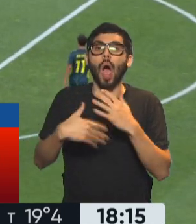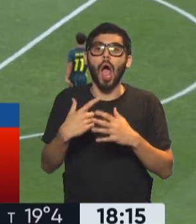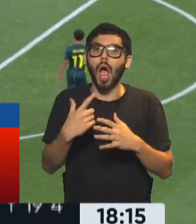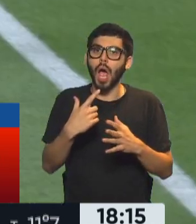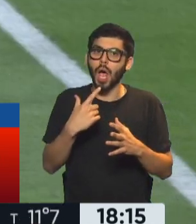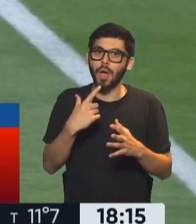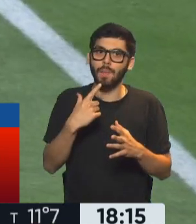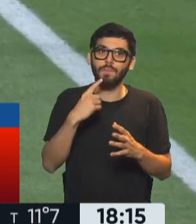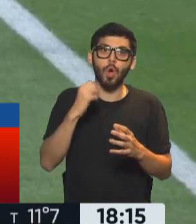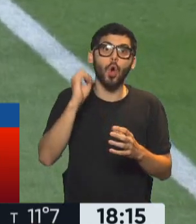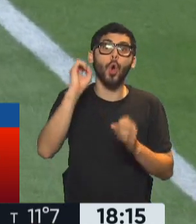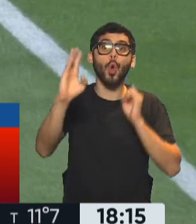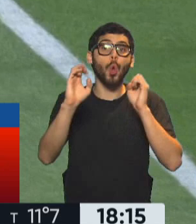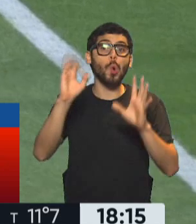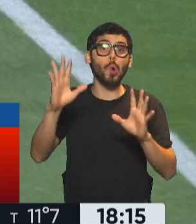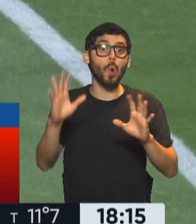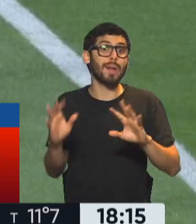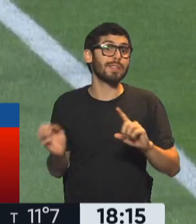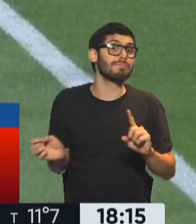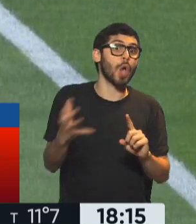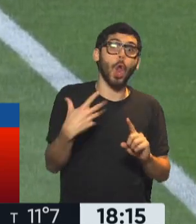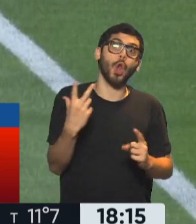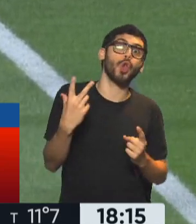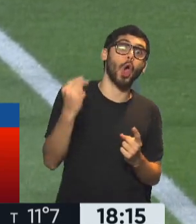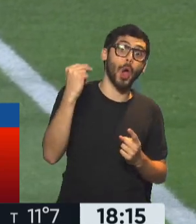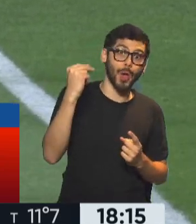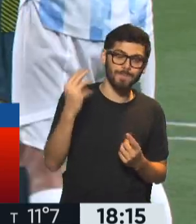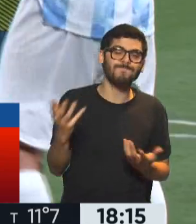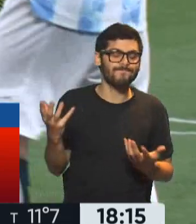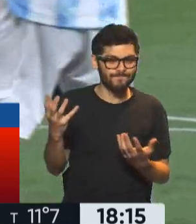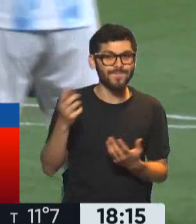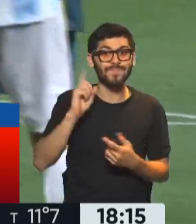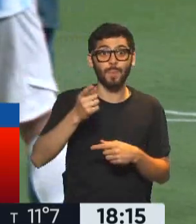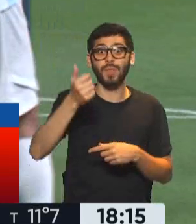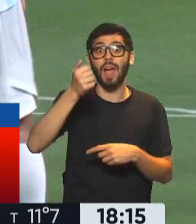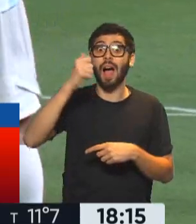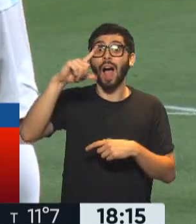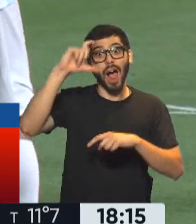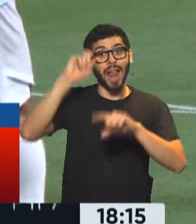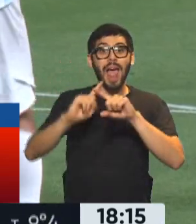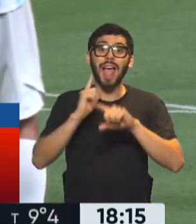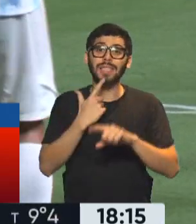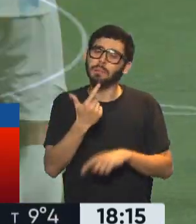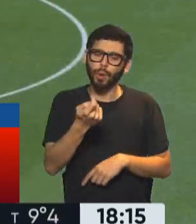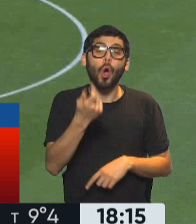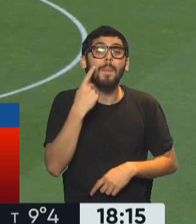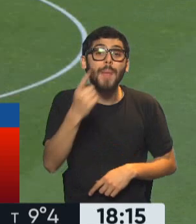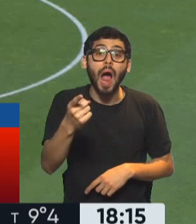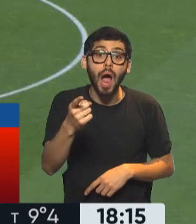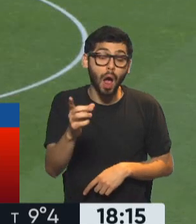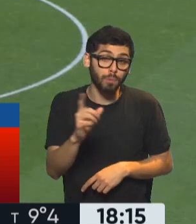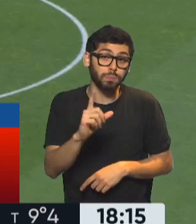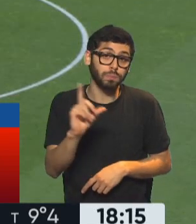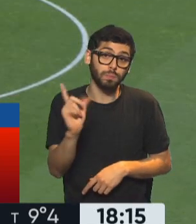negado por cierto de afuera y de aquí poco de alexis para colmo y explicaros esto que viene ahora si